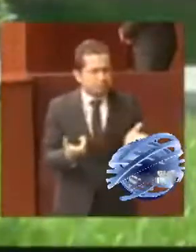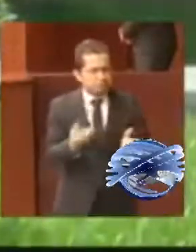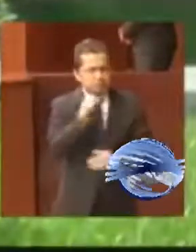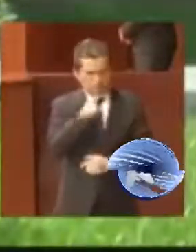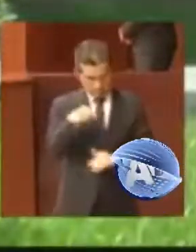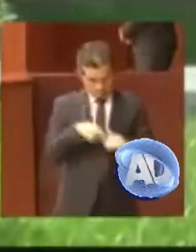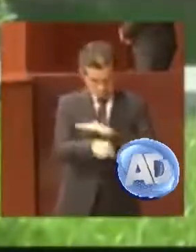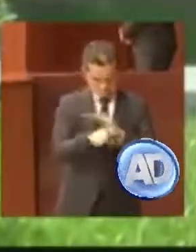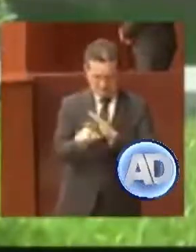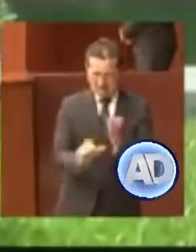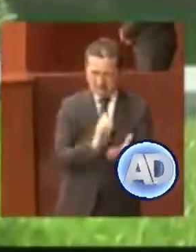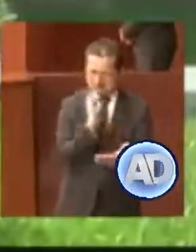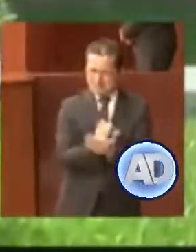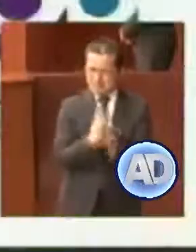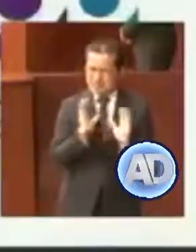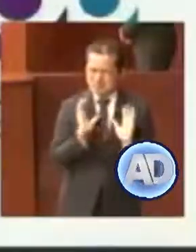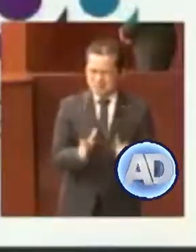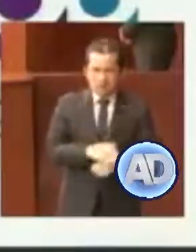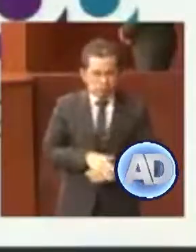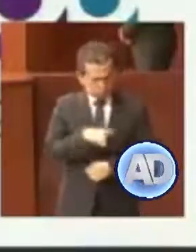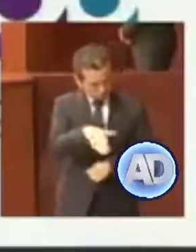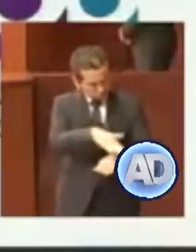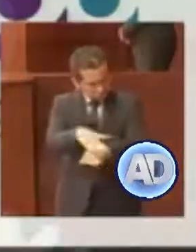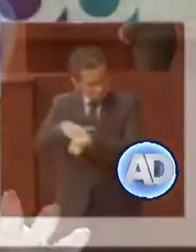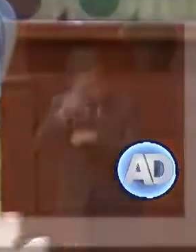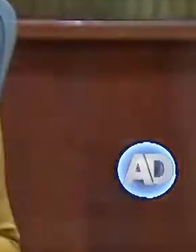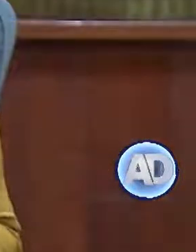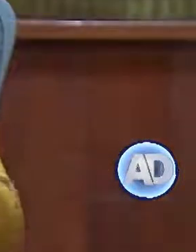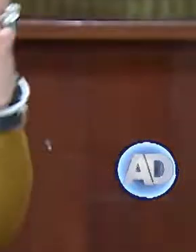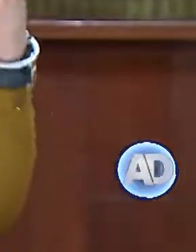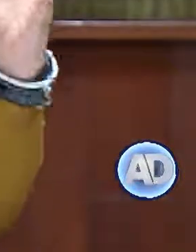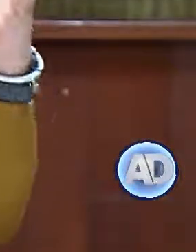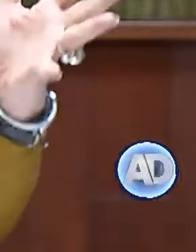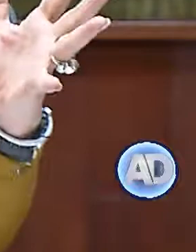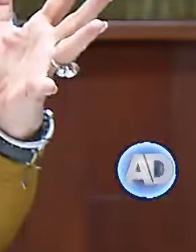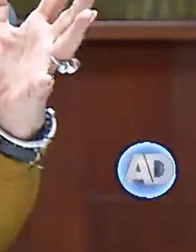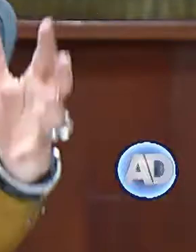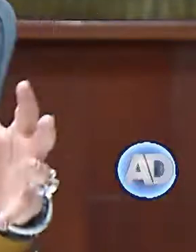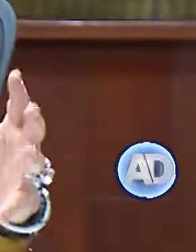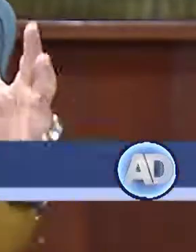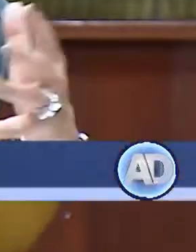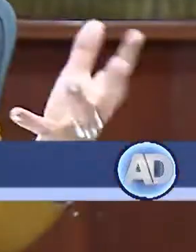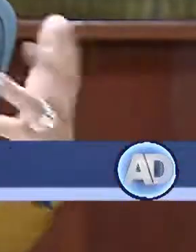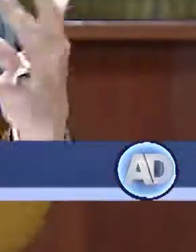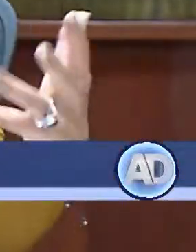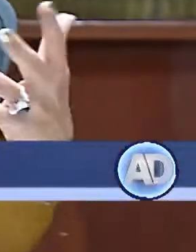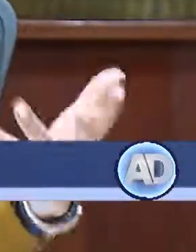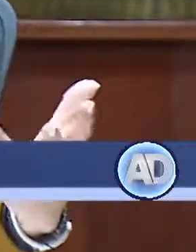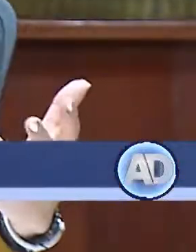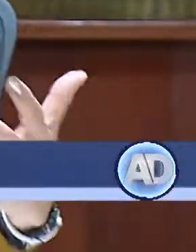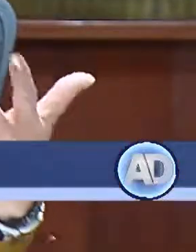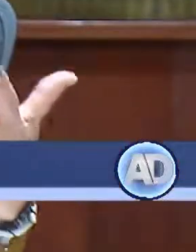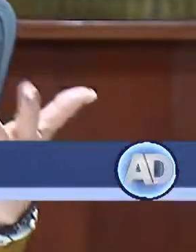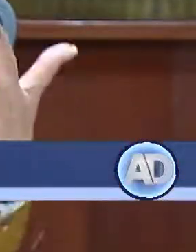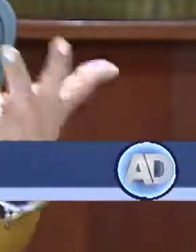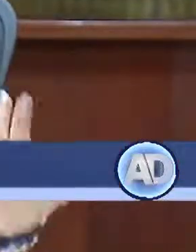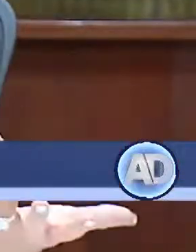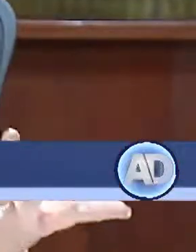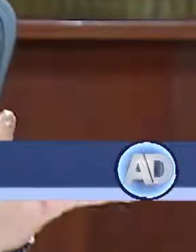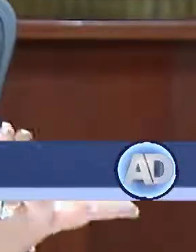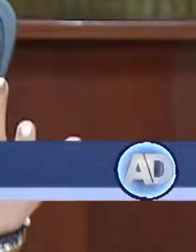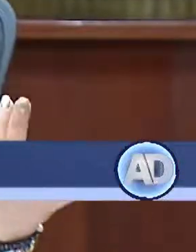no mantener la coalición para la elección extraordinaria. Este es un spot que se presta a la